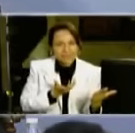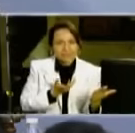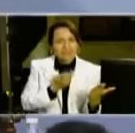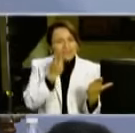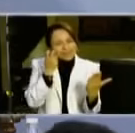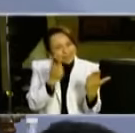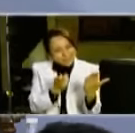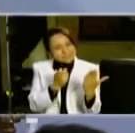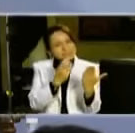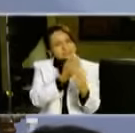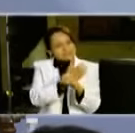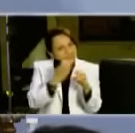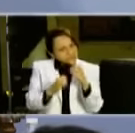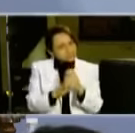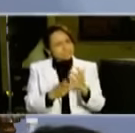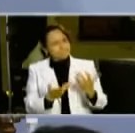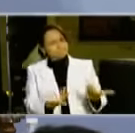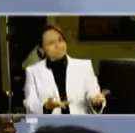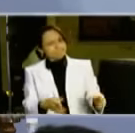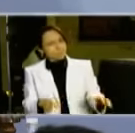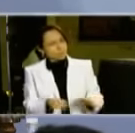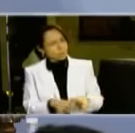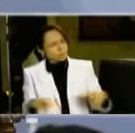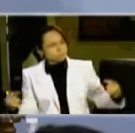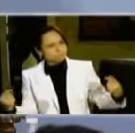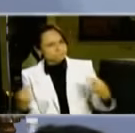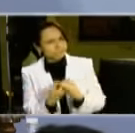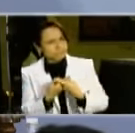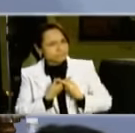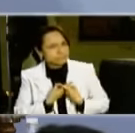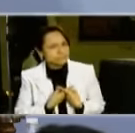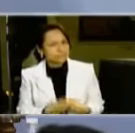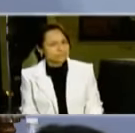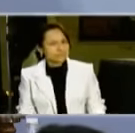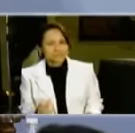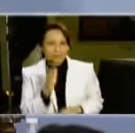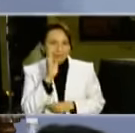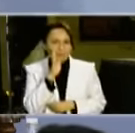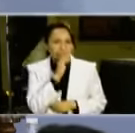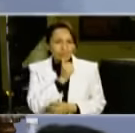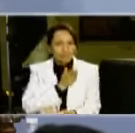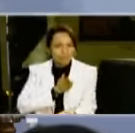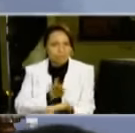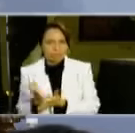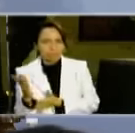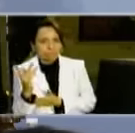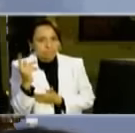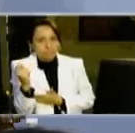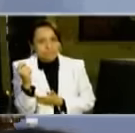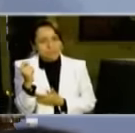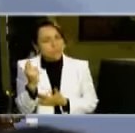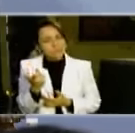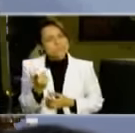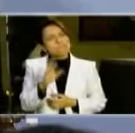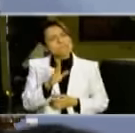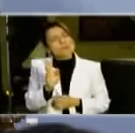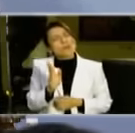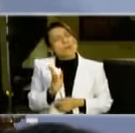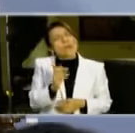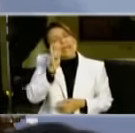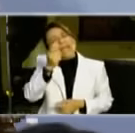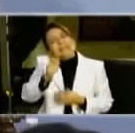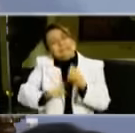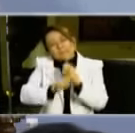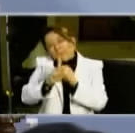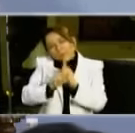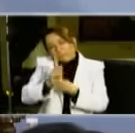supranacional, pero que me permite decir en realidad el fondo del problema. El fondo del problema es que existen